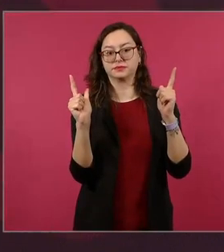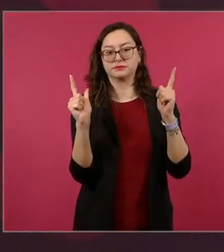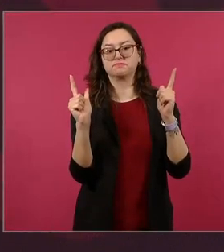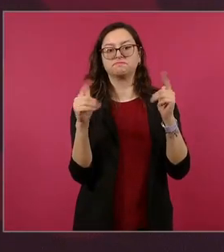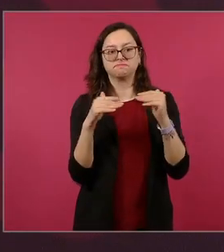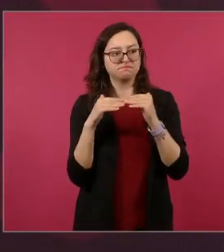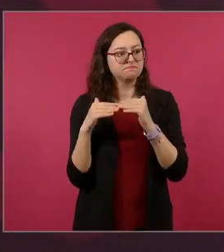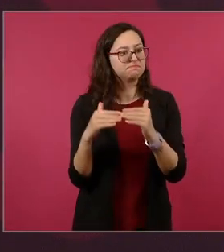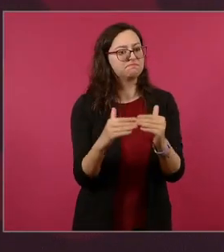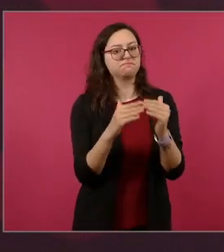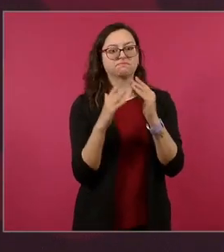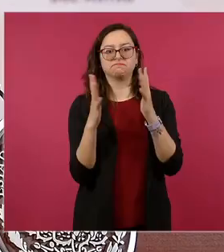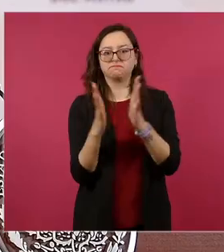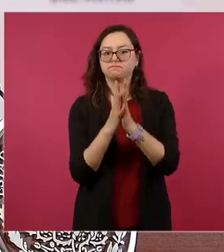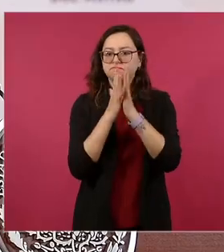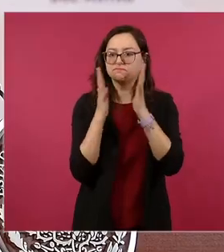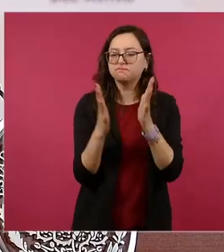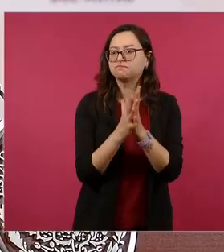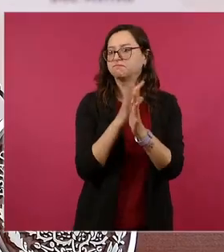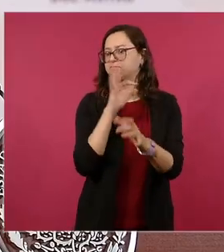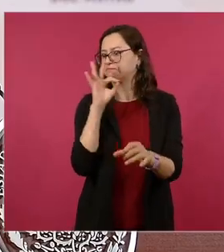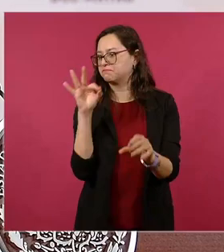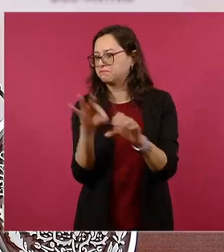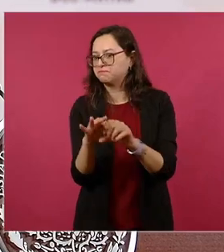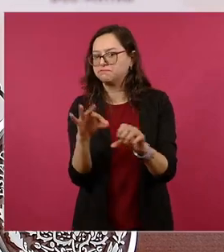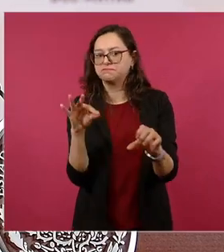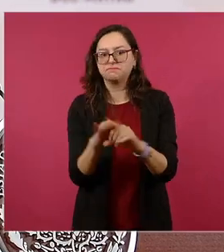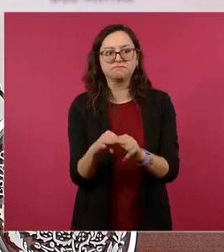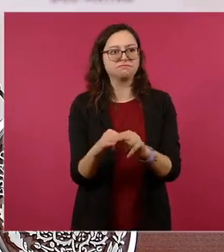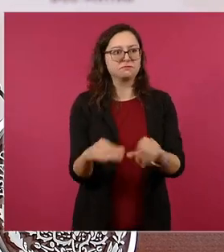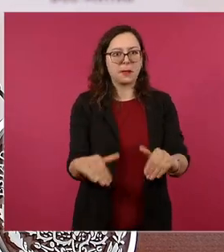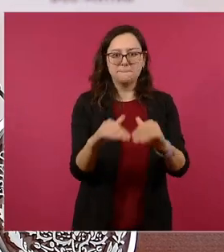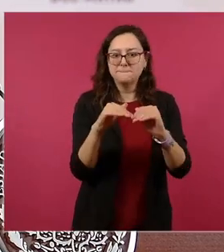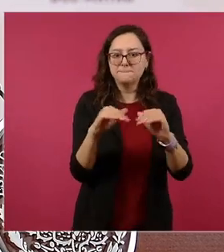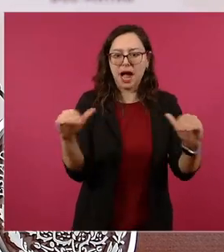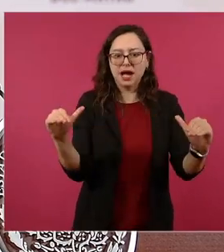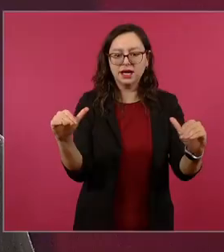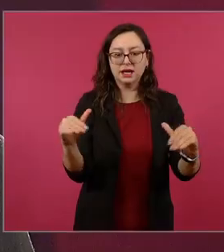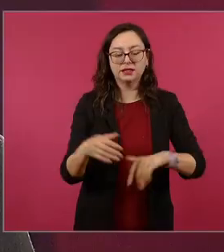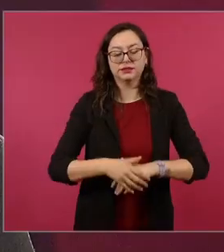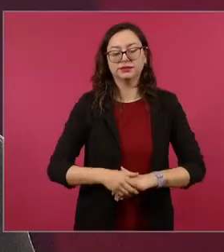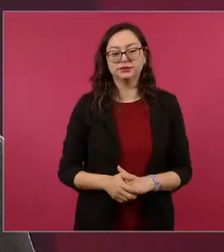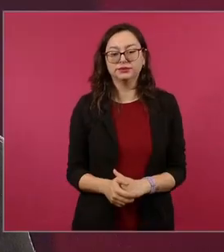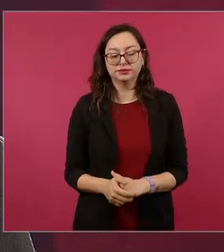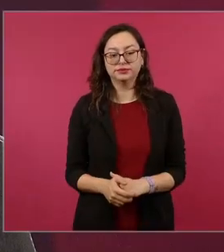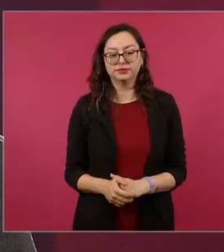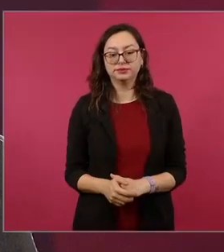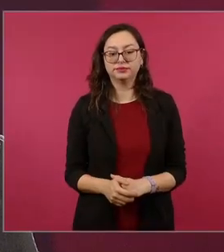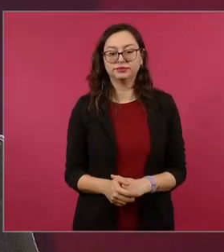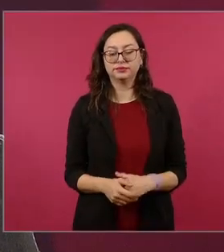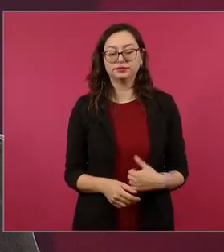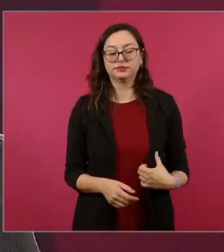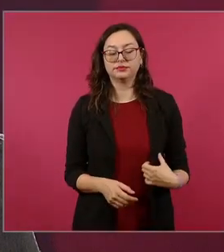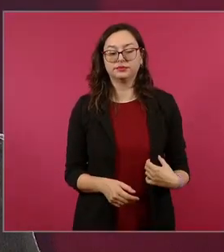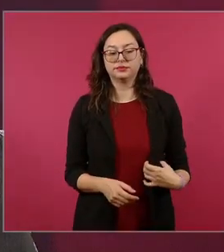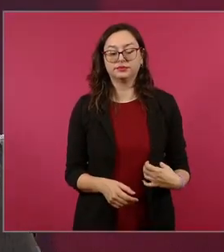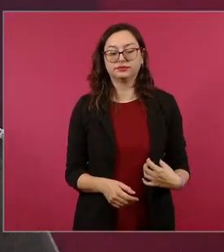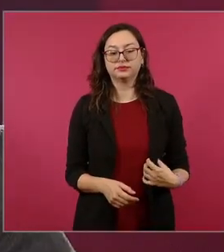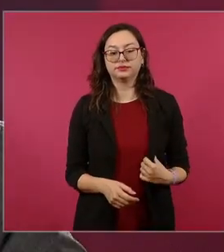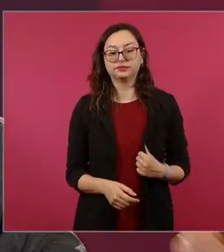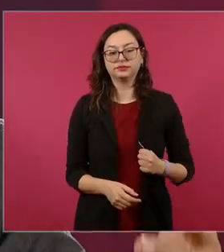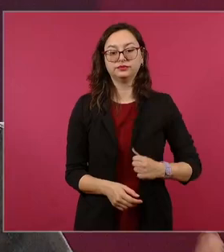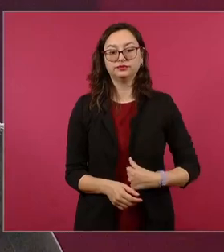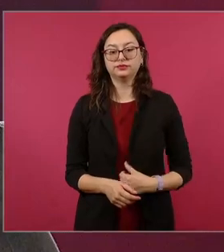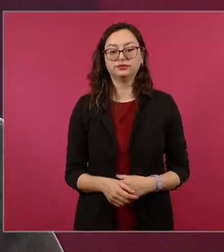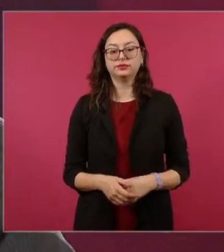más democrático, más igualitario. ya